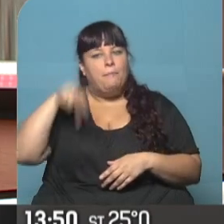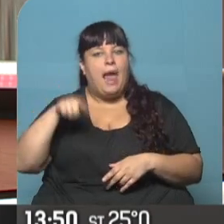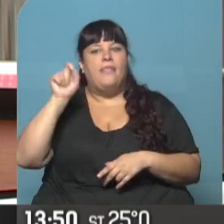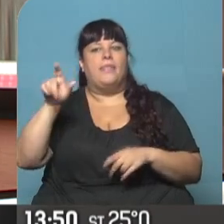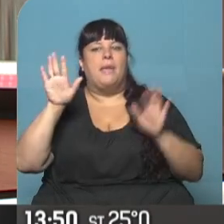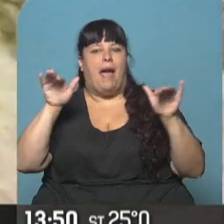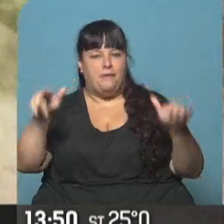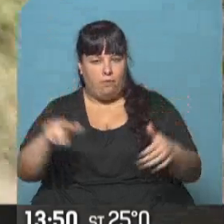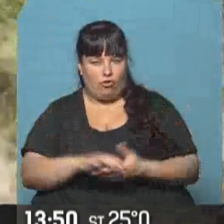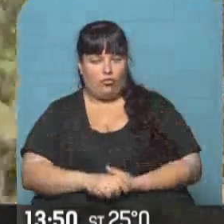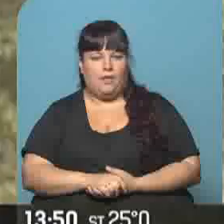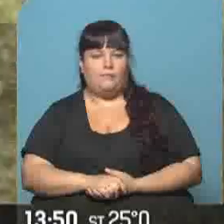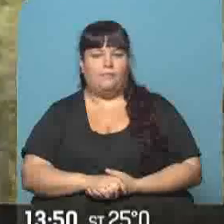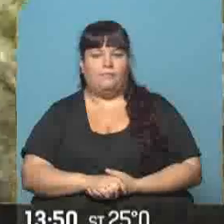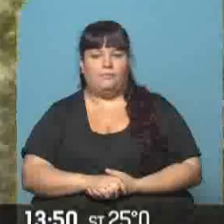Mariposa.